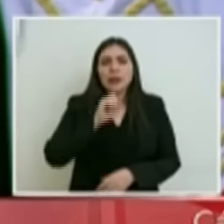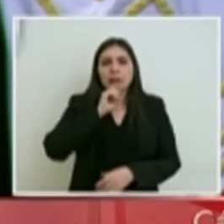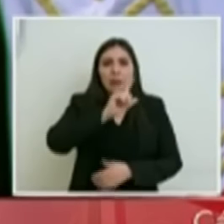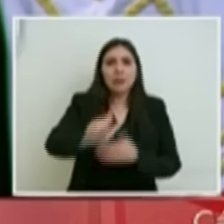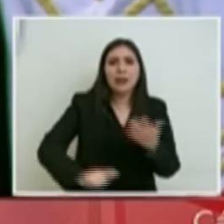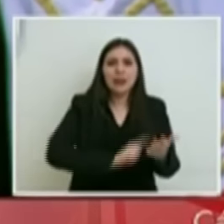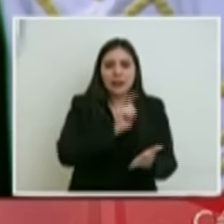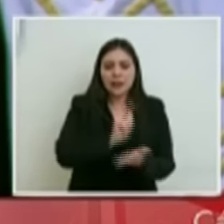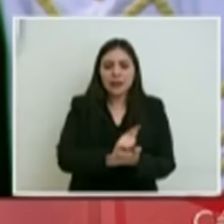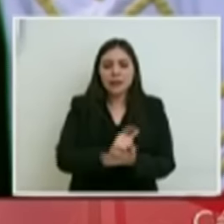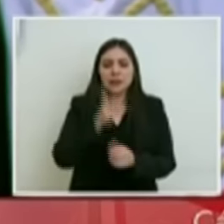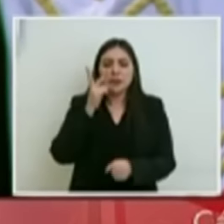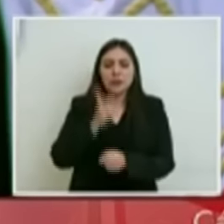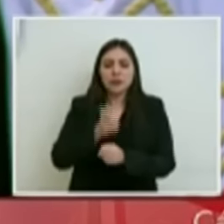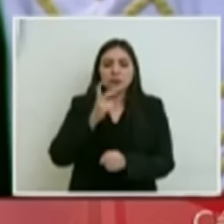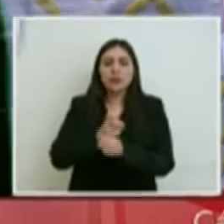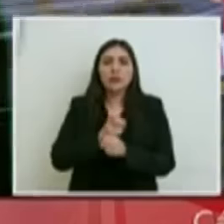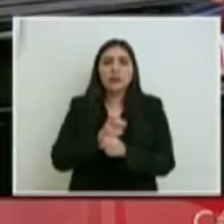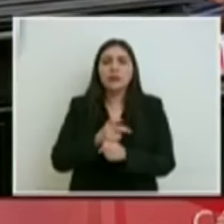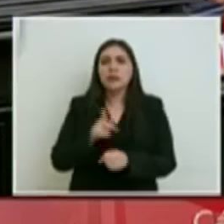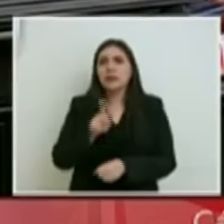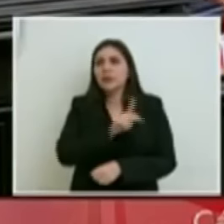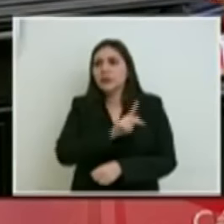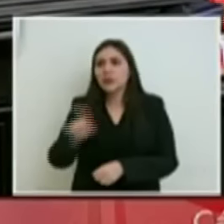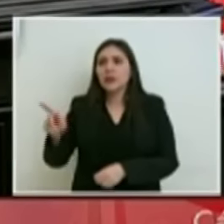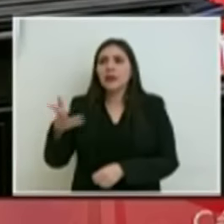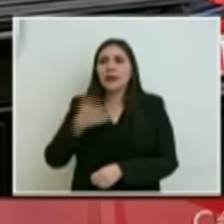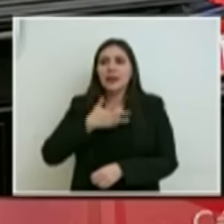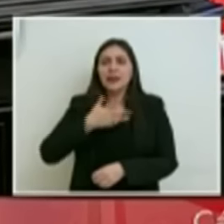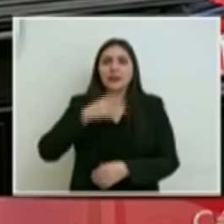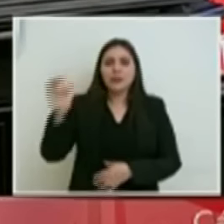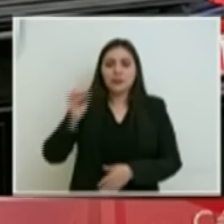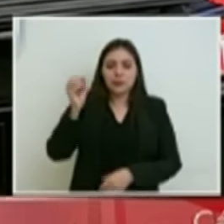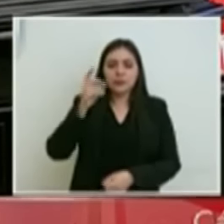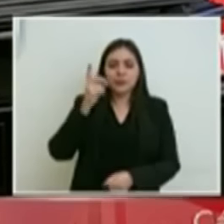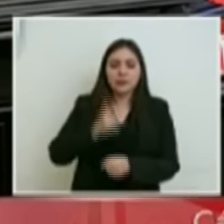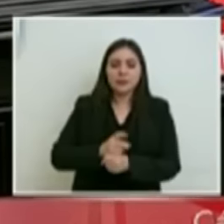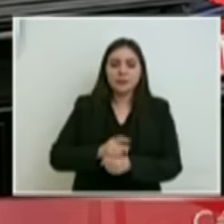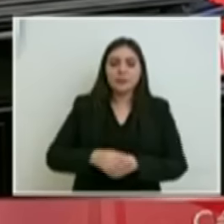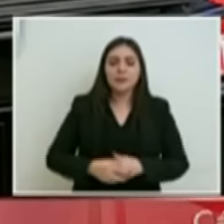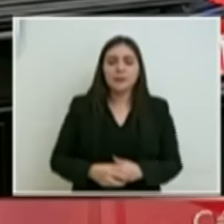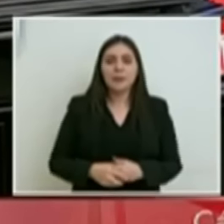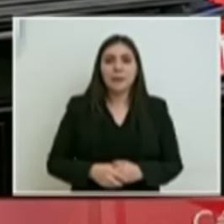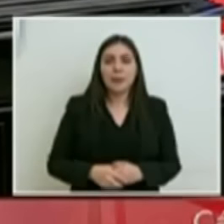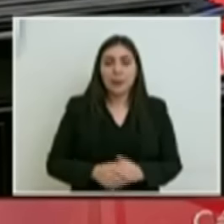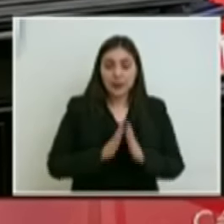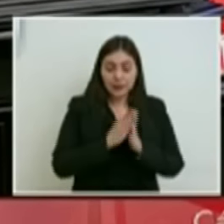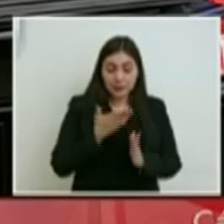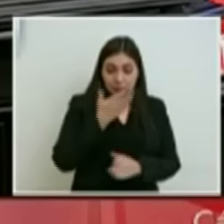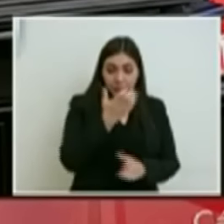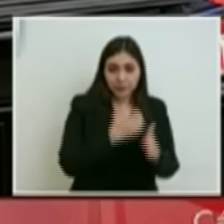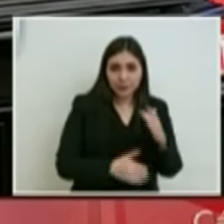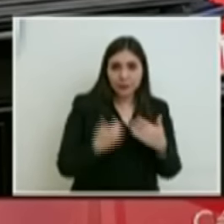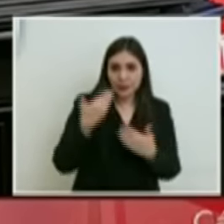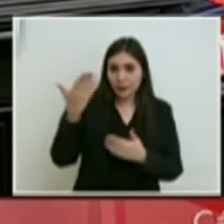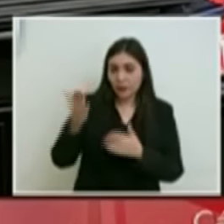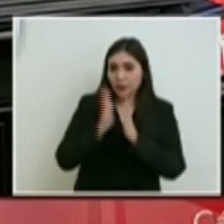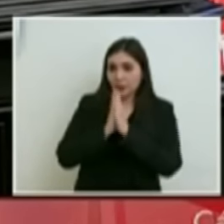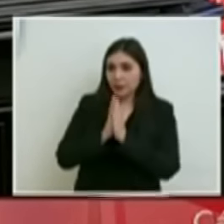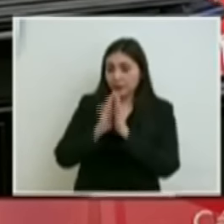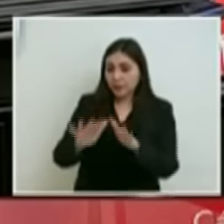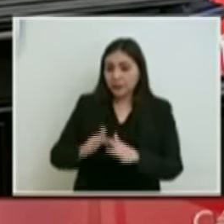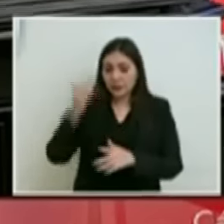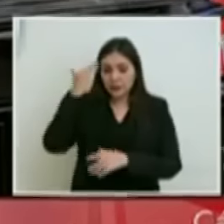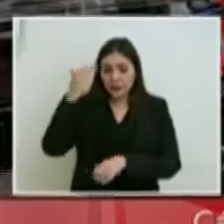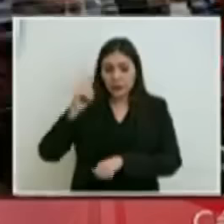leyes secundarias tendremos la oportunidad de terminar su intervención. Pido a la Asamblea, quien lleva el